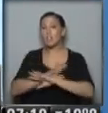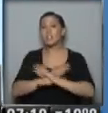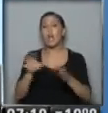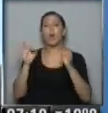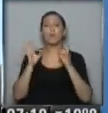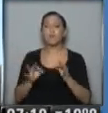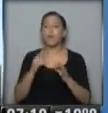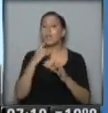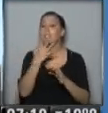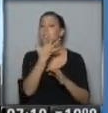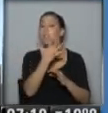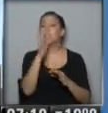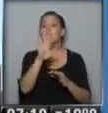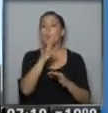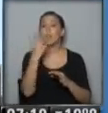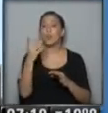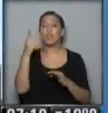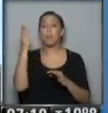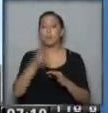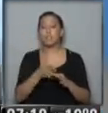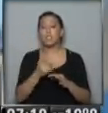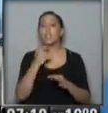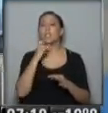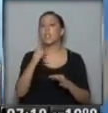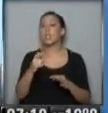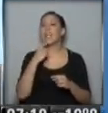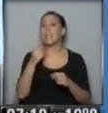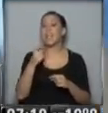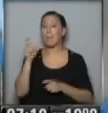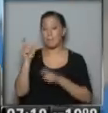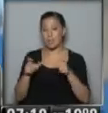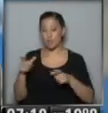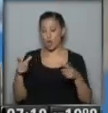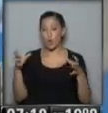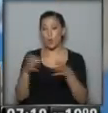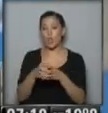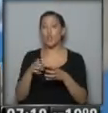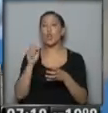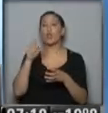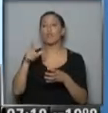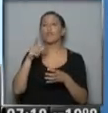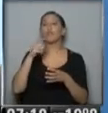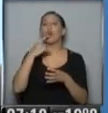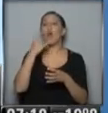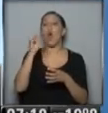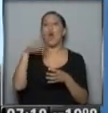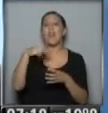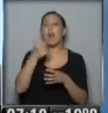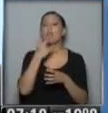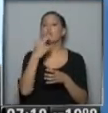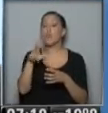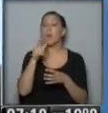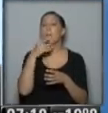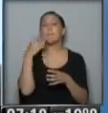auditoría del 54% del escrutinio. Le recordó que los acompañantes de la Unión Sudamericana de Naciones, la UNASUR, entre otros, pidieron que